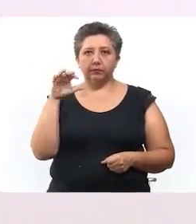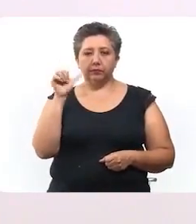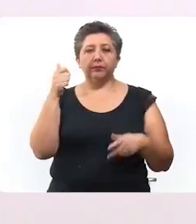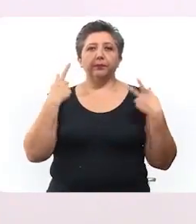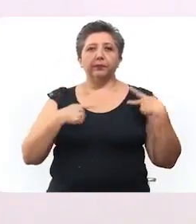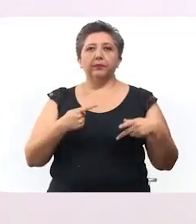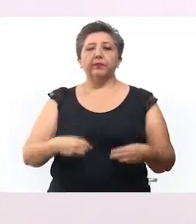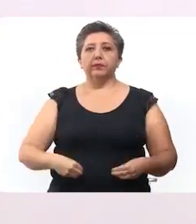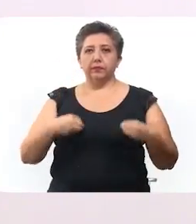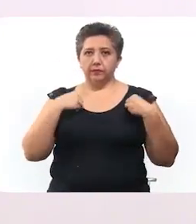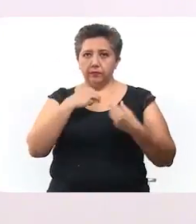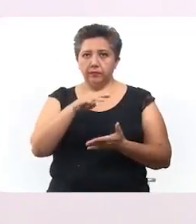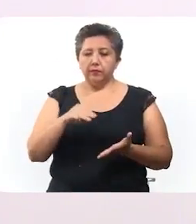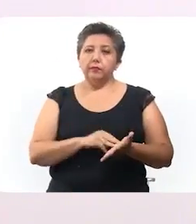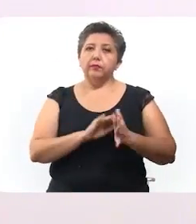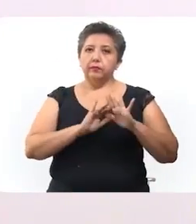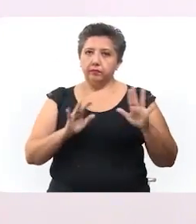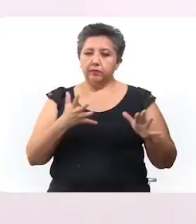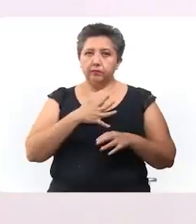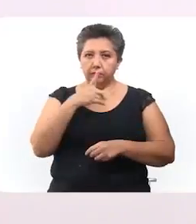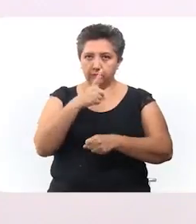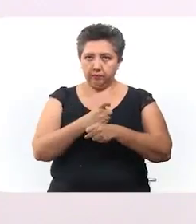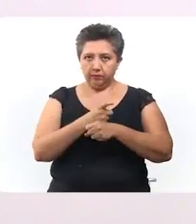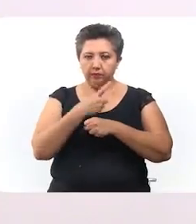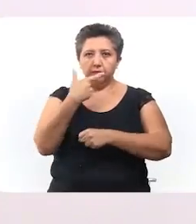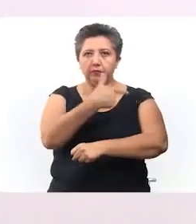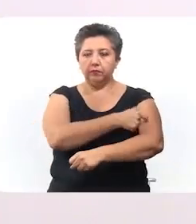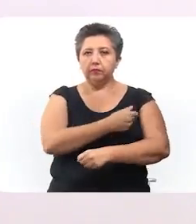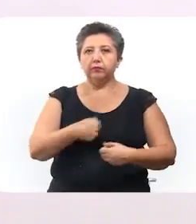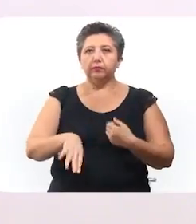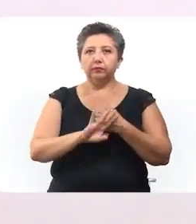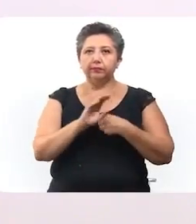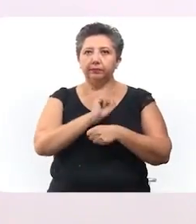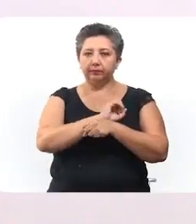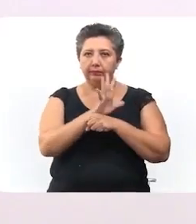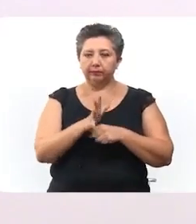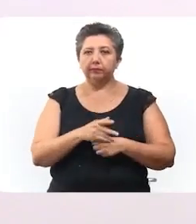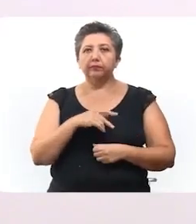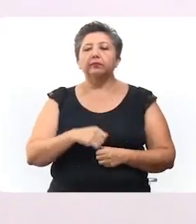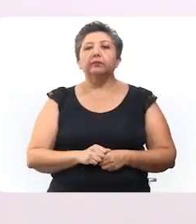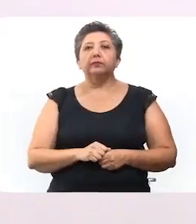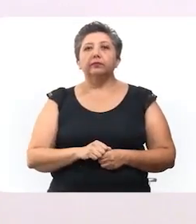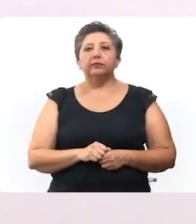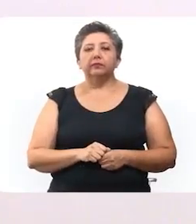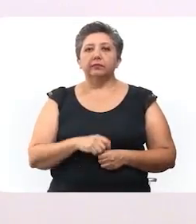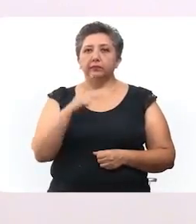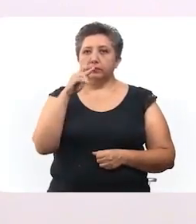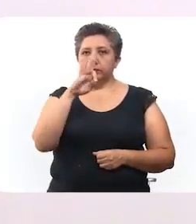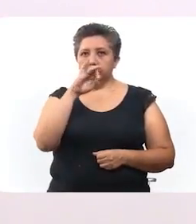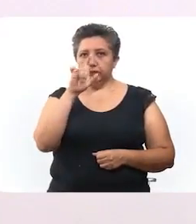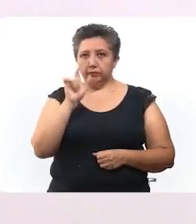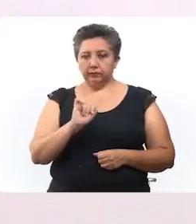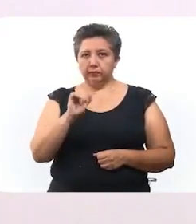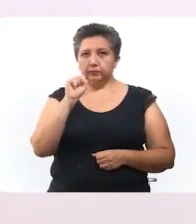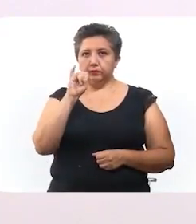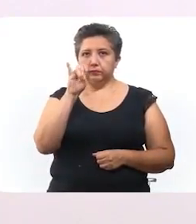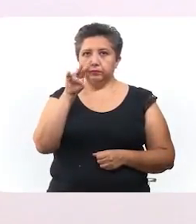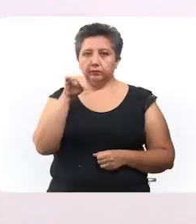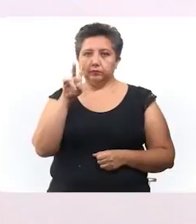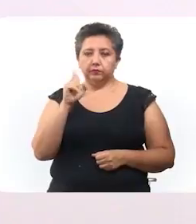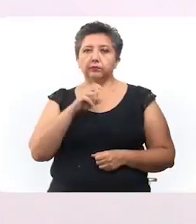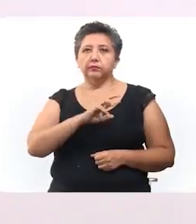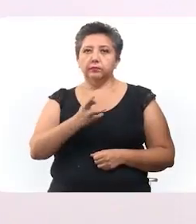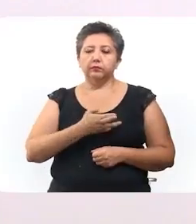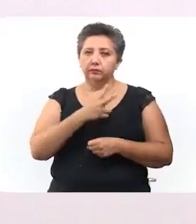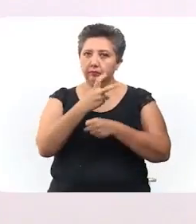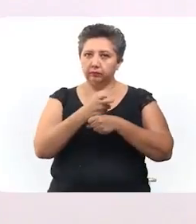las personas que viven en Mérida y ya cuentan con la primera dosis de la vacuna contra el coronavirus de las farmacéuticas Pfizer y Sinovac podrán